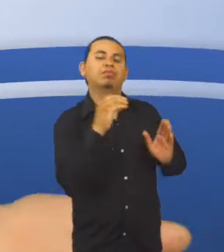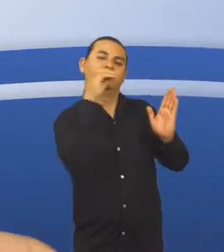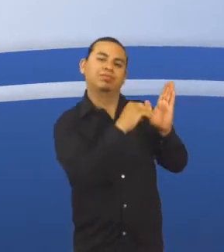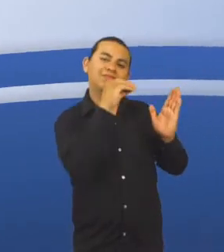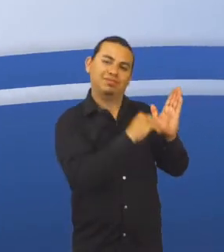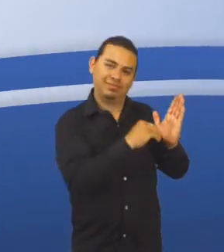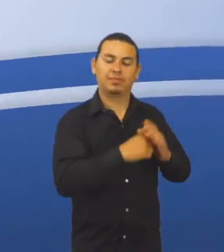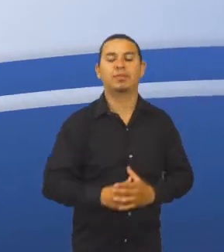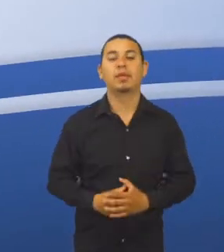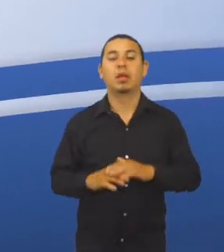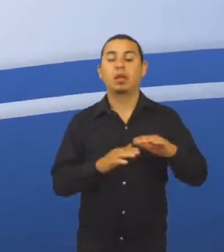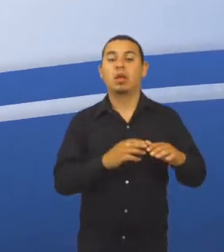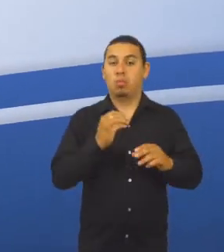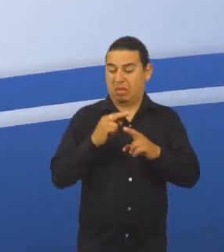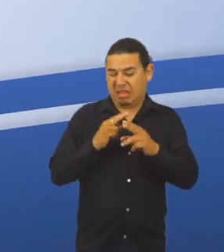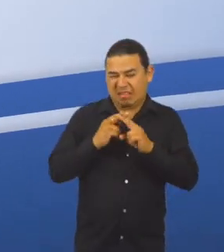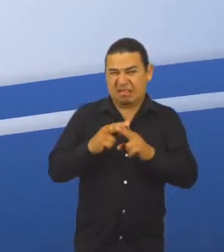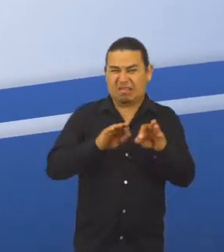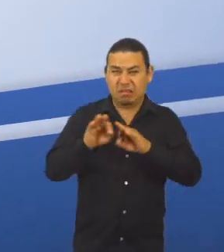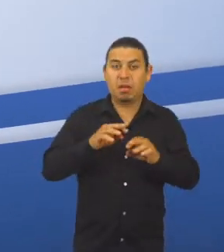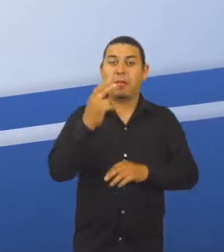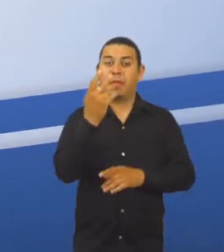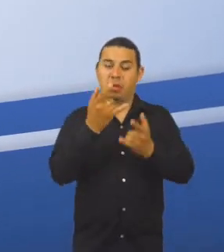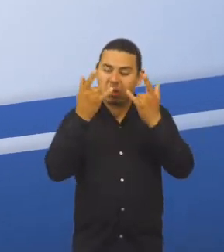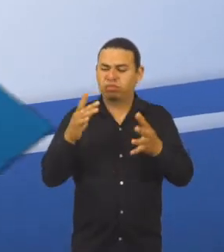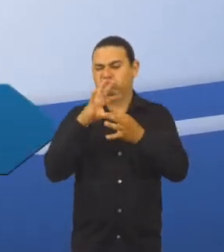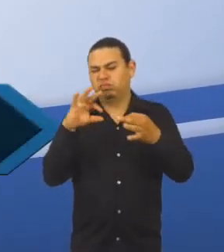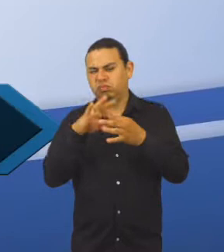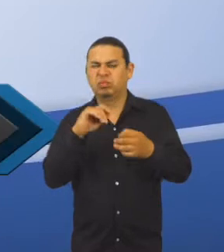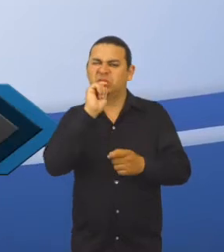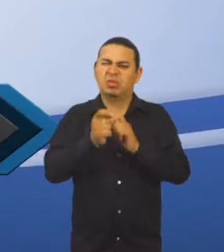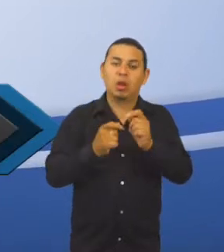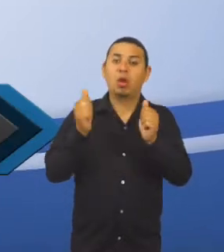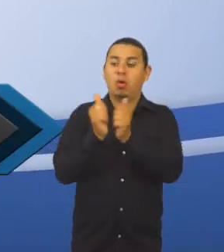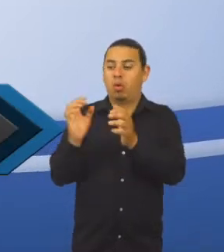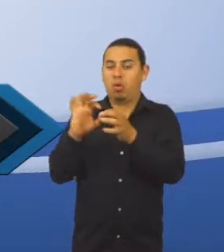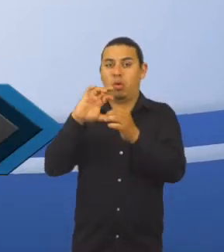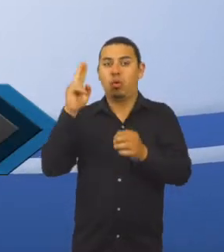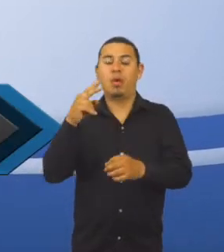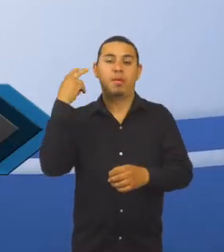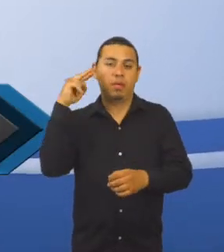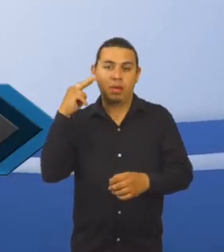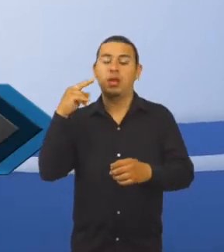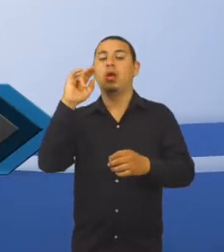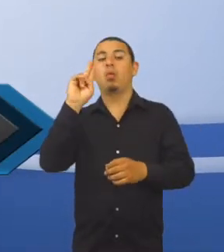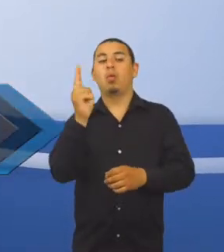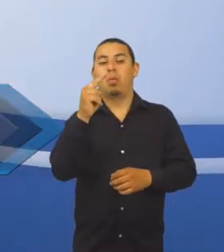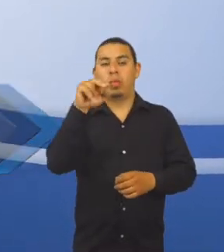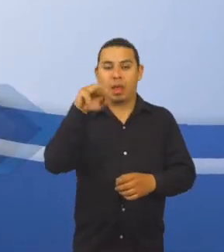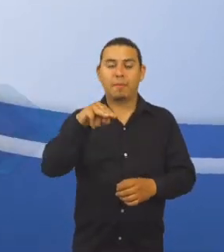más de 6 meses de trabajo, 25 historiadores, sociólogos y especialistas de la Universidad Autónoma Veracruzana, la Universidad